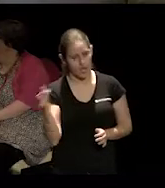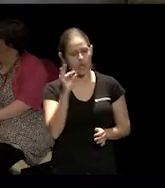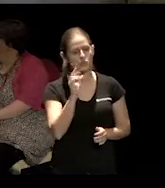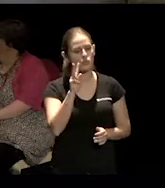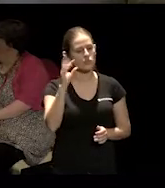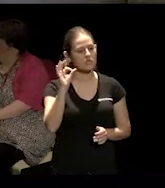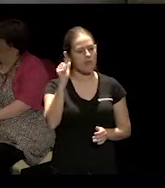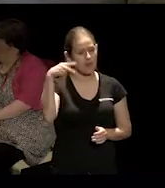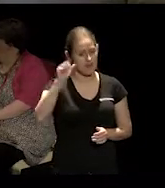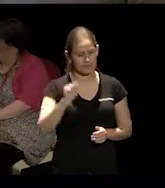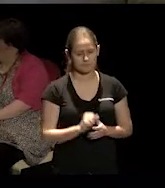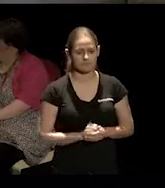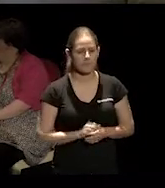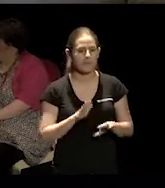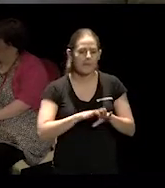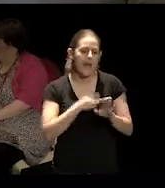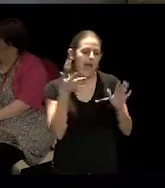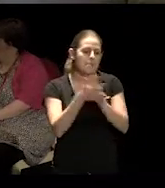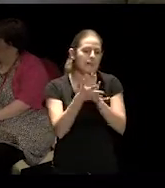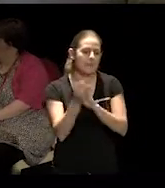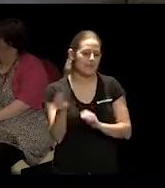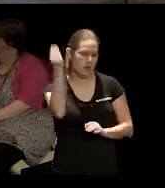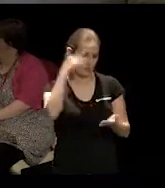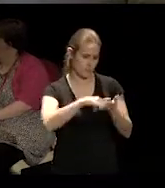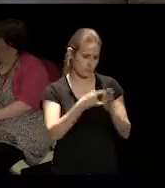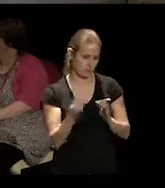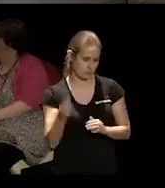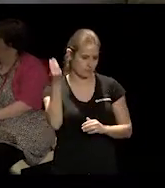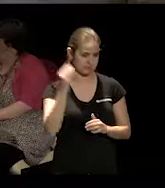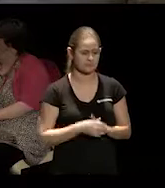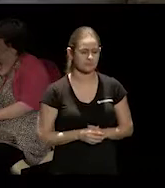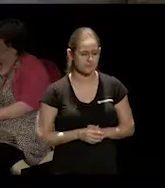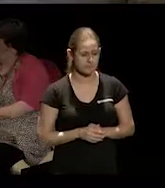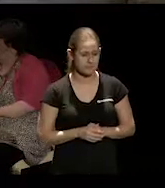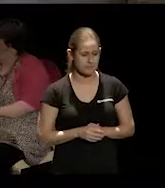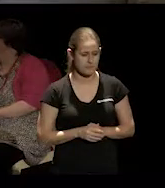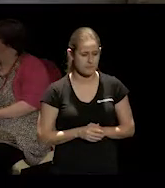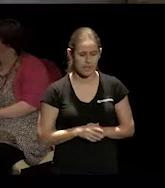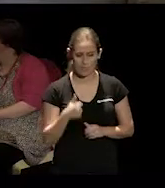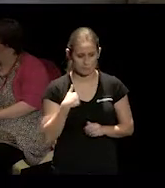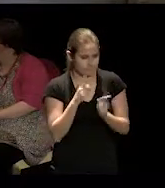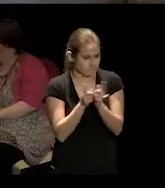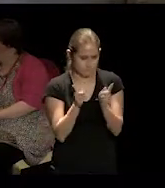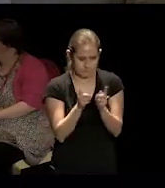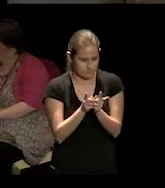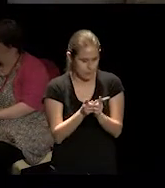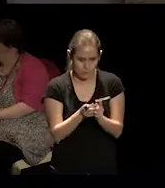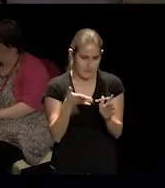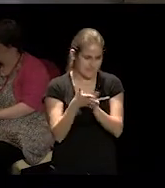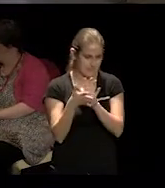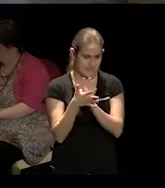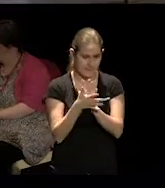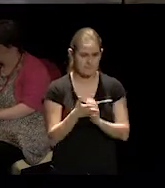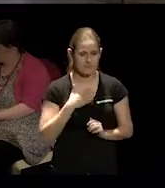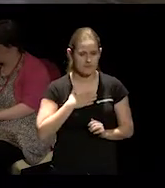explique mejor el proyecto. ¿Vale? Gracias. Bueno, yo lo más brevemente posible voy a